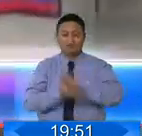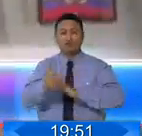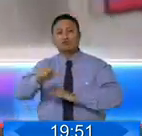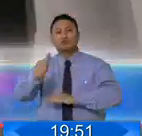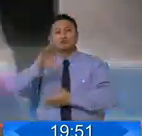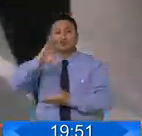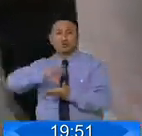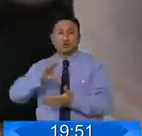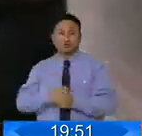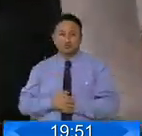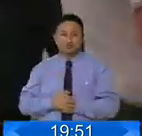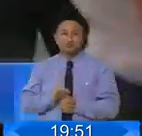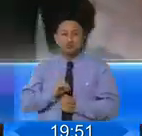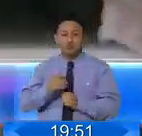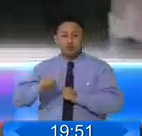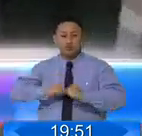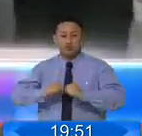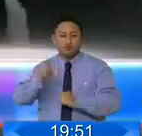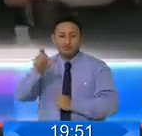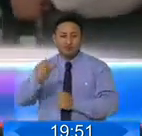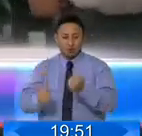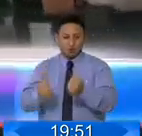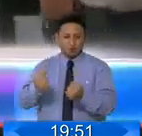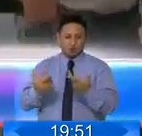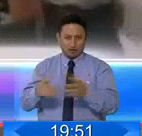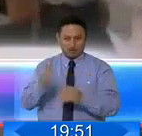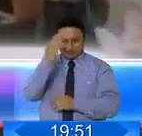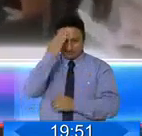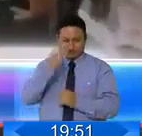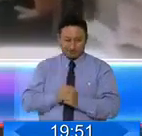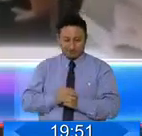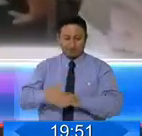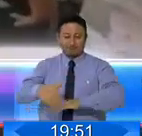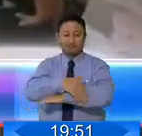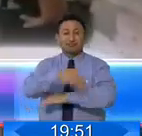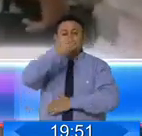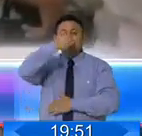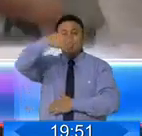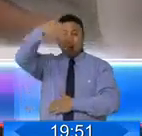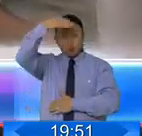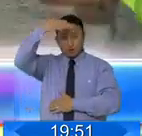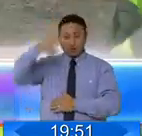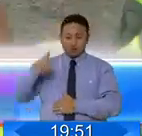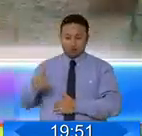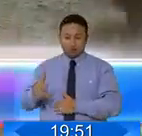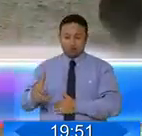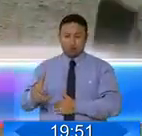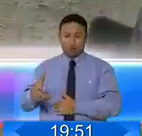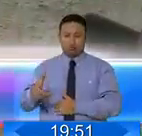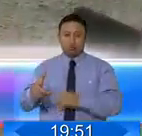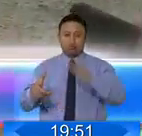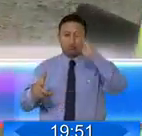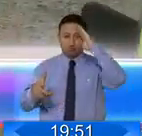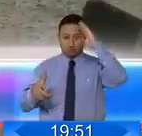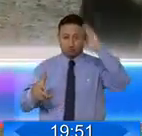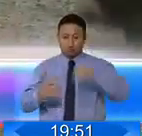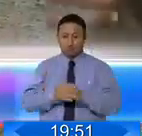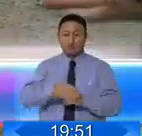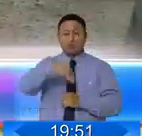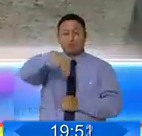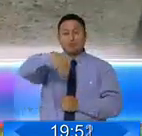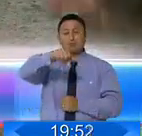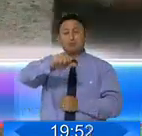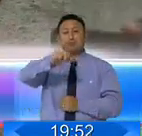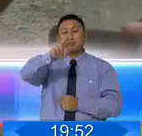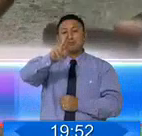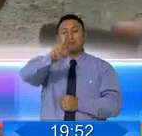Los seguimientos permitieron identificar al vehículo cuando circulaba por la vía Santo Domingo-Quinindé. En el control de Marujita es parada la